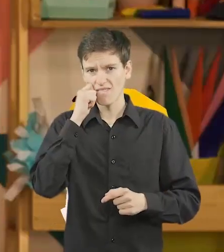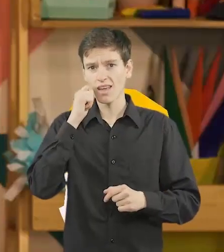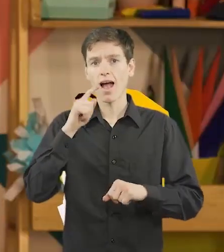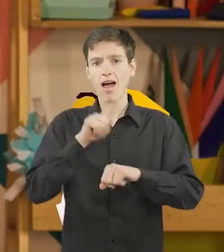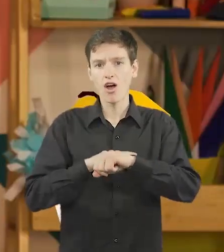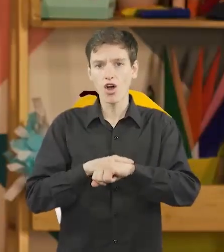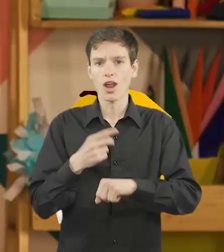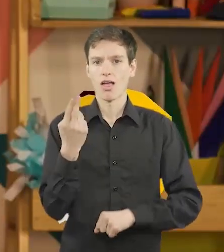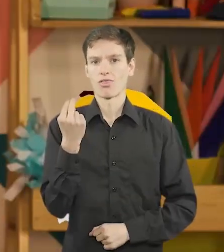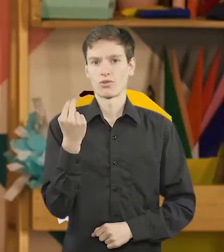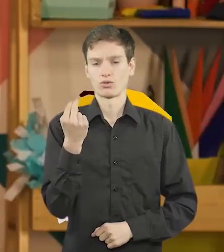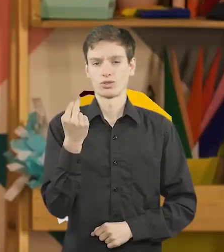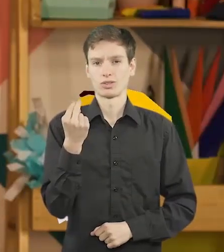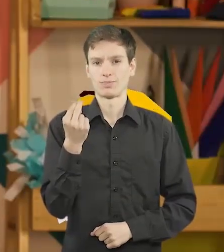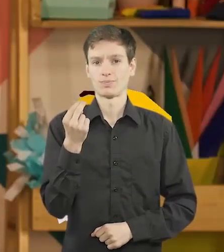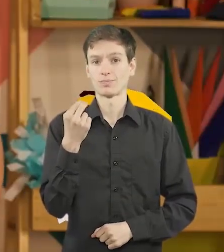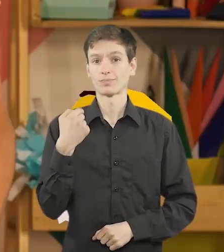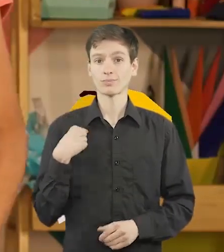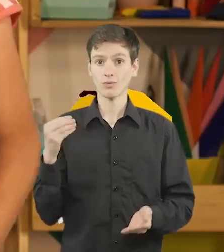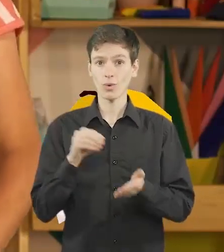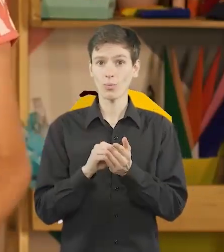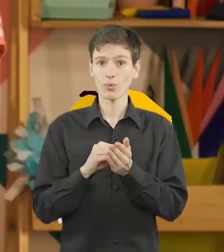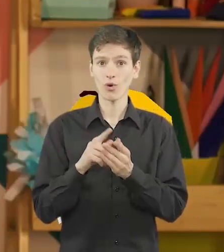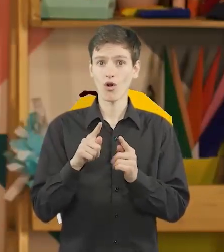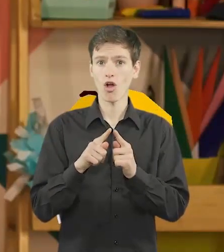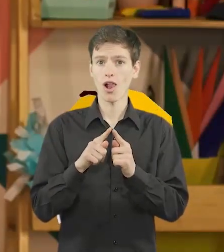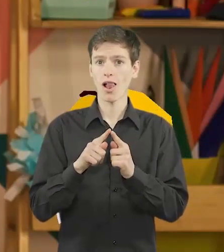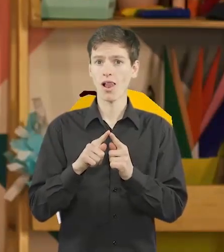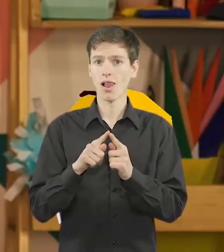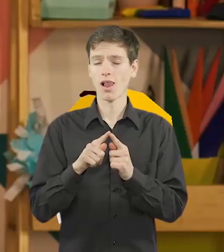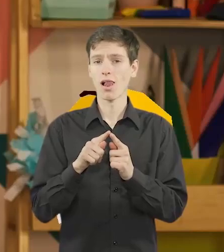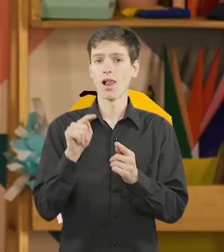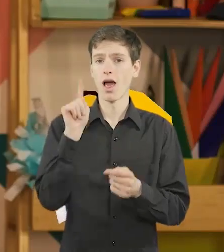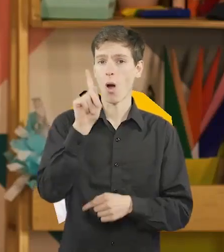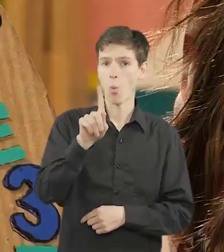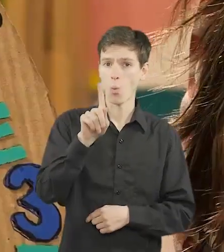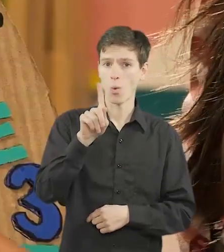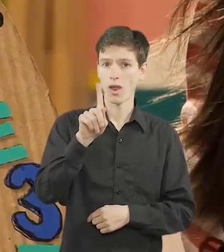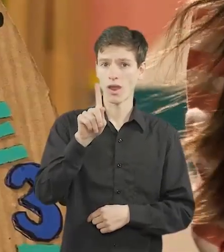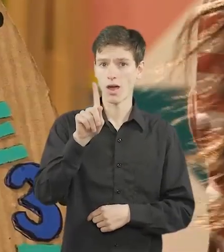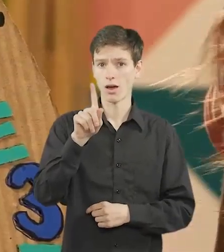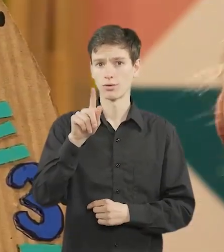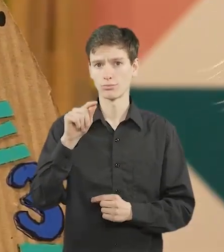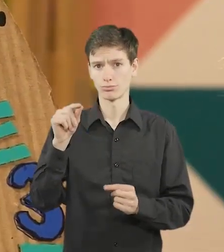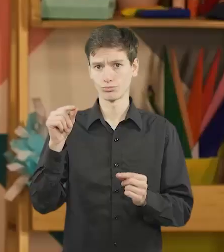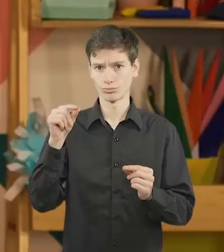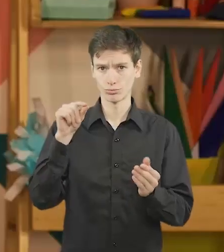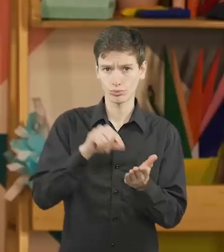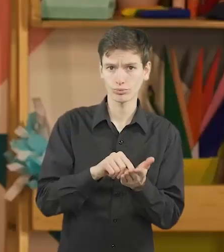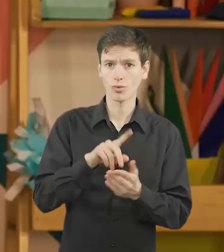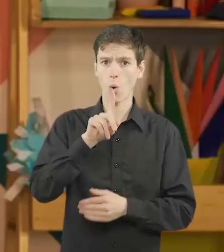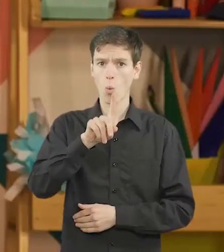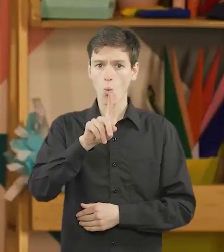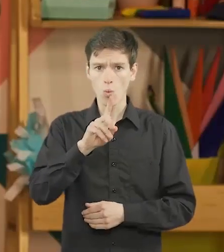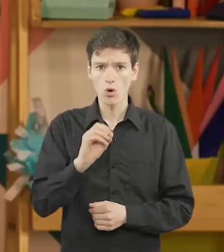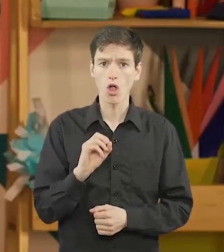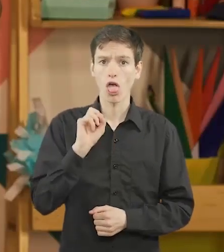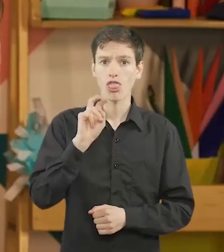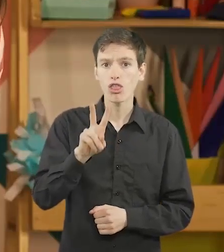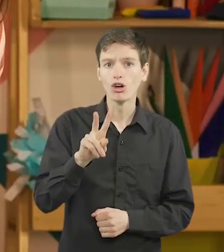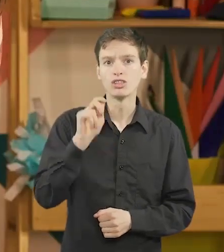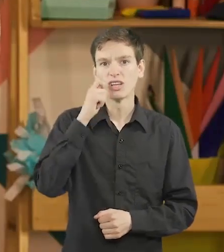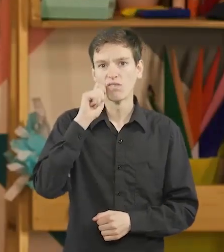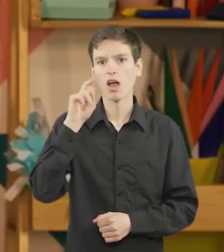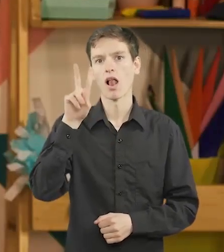entonces serían las doce. Ya. Y si yo lo pongo en el uno, es porque son la una. Ajá. Y si yo lo pongo en el